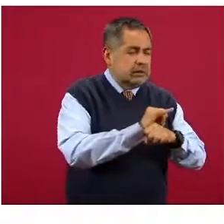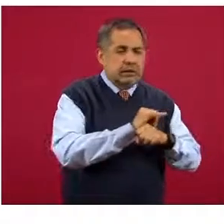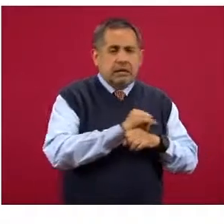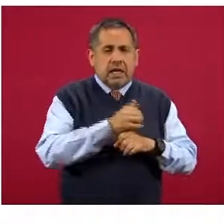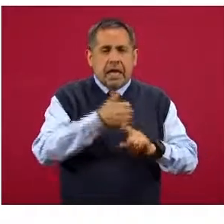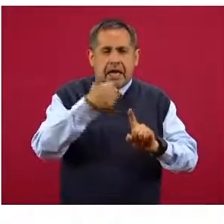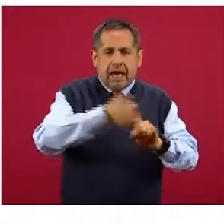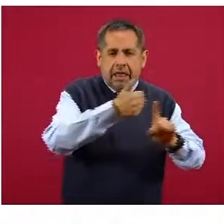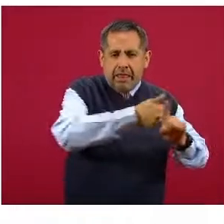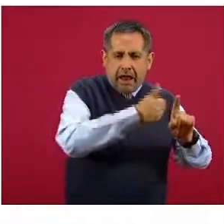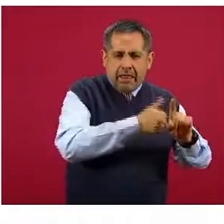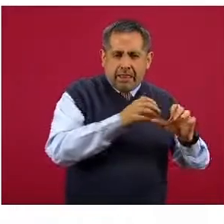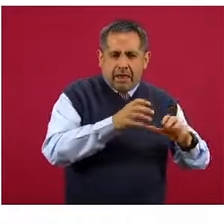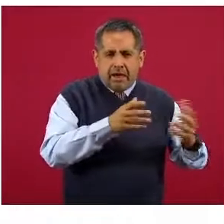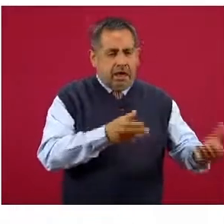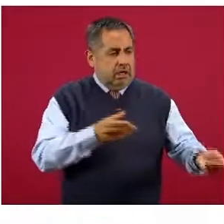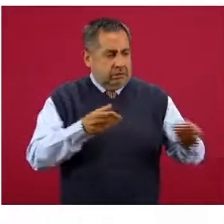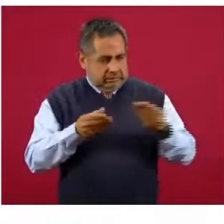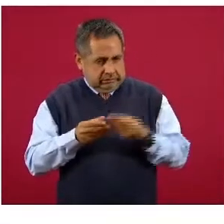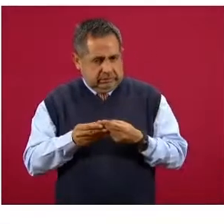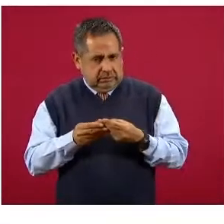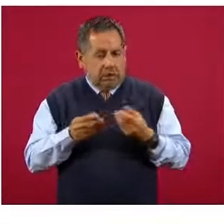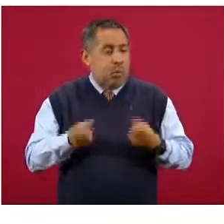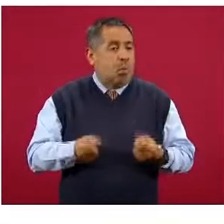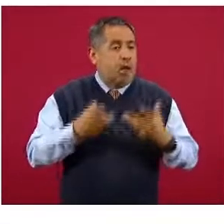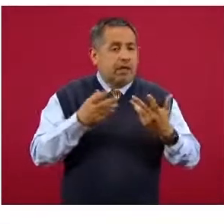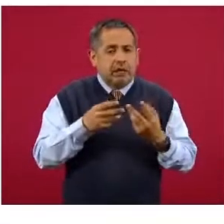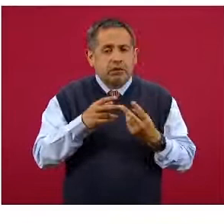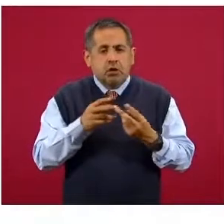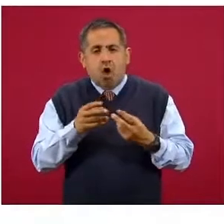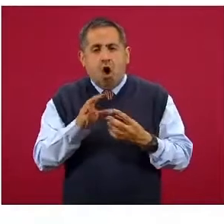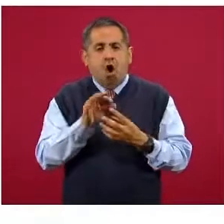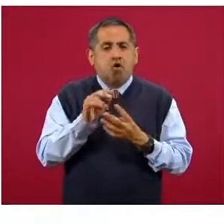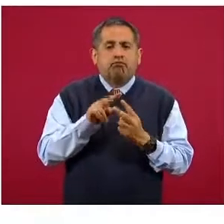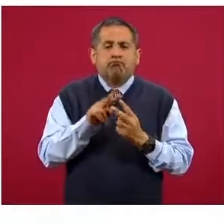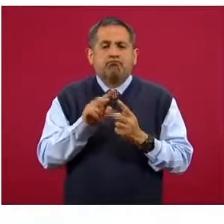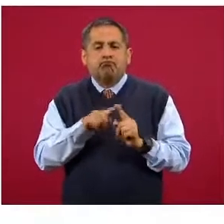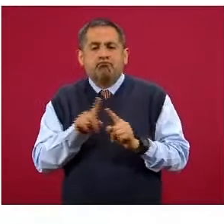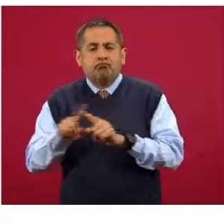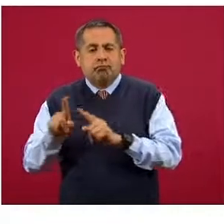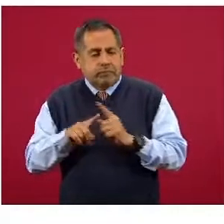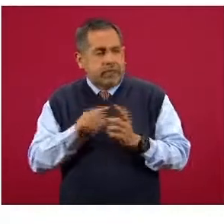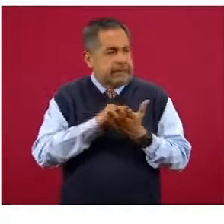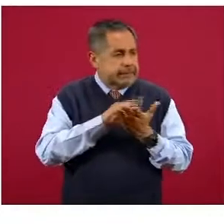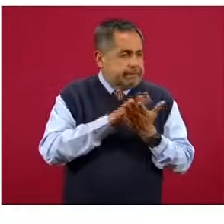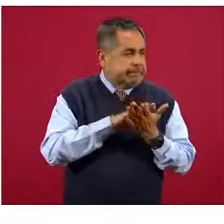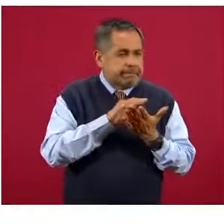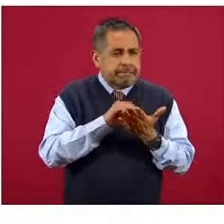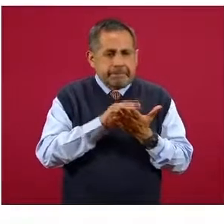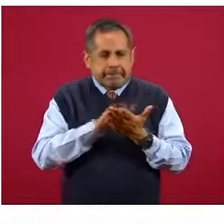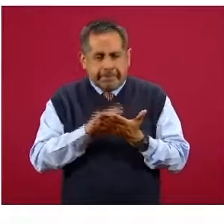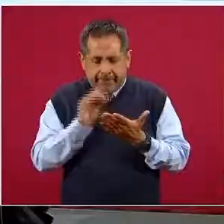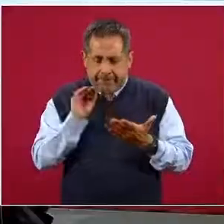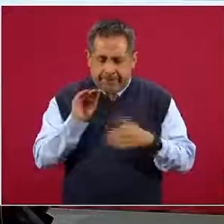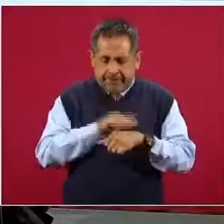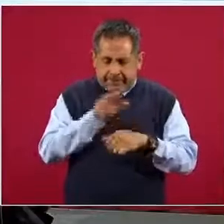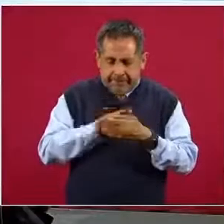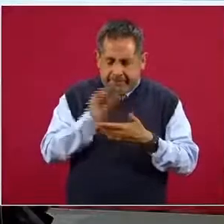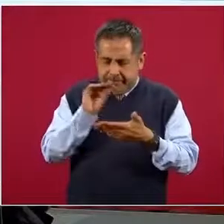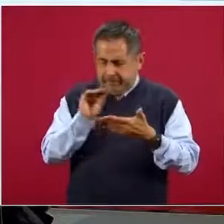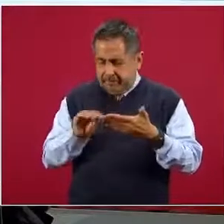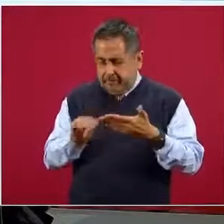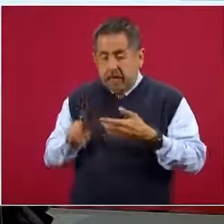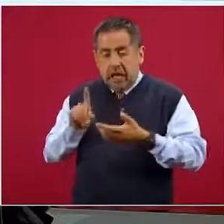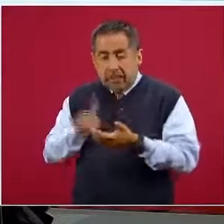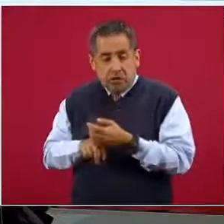caso, que en su momento debía de incluir las variables o la posibilidad de marcar en la clasificación final